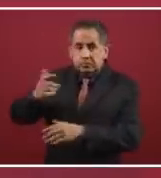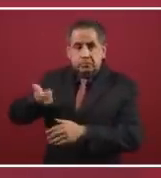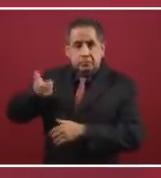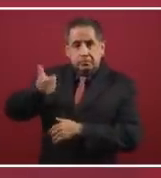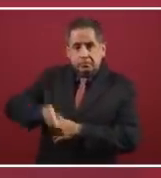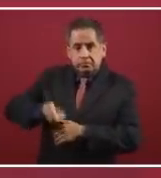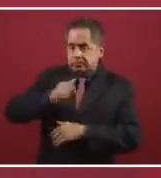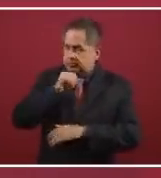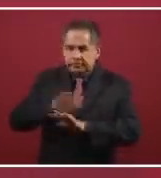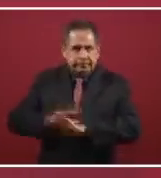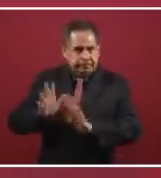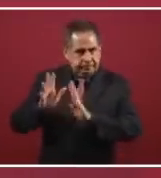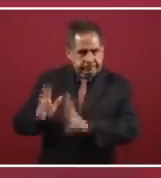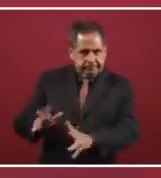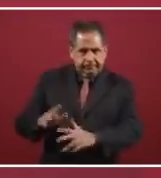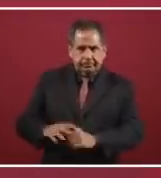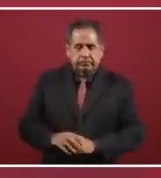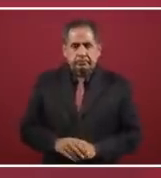las tarifas.